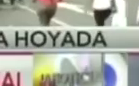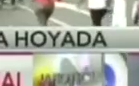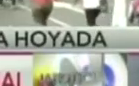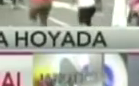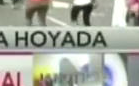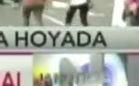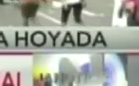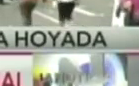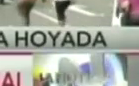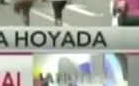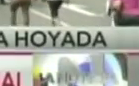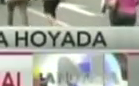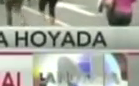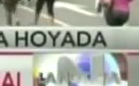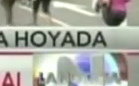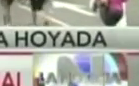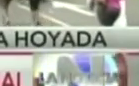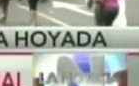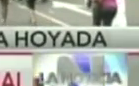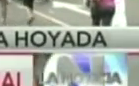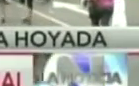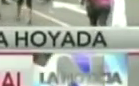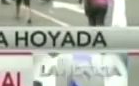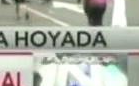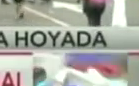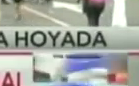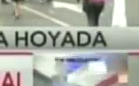integrada por los cuatro diputados,